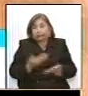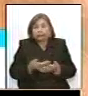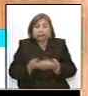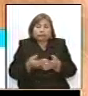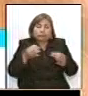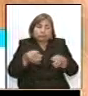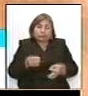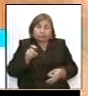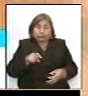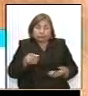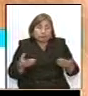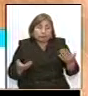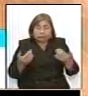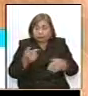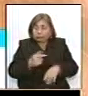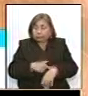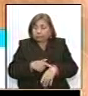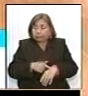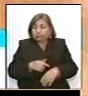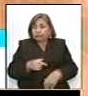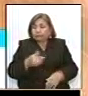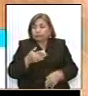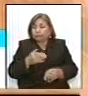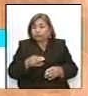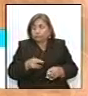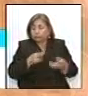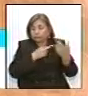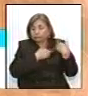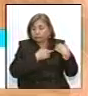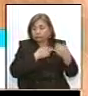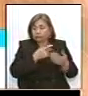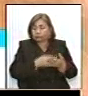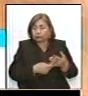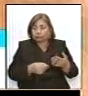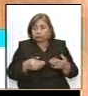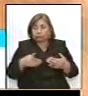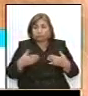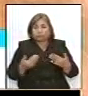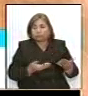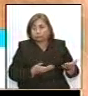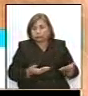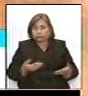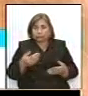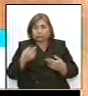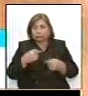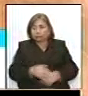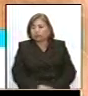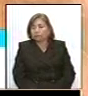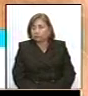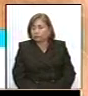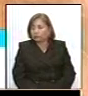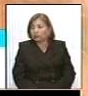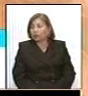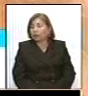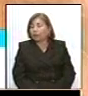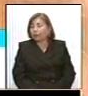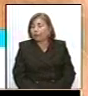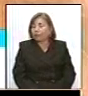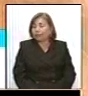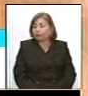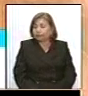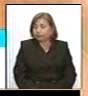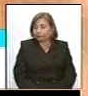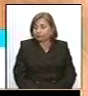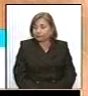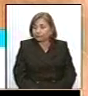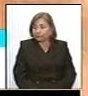decisiones. Pero mientras tanto, creo que lo serio y lo responsable es que se separe este personal para que pueda llevarse a cabo las investigaciones. Esa es la